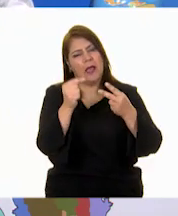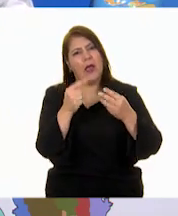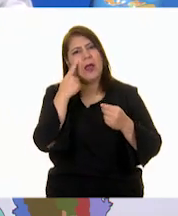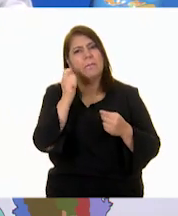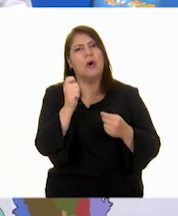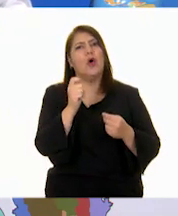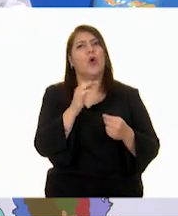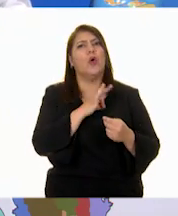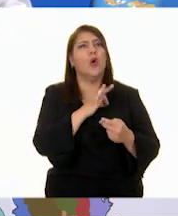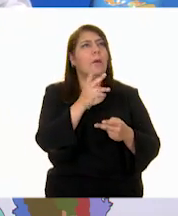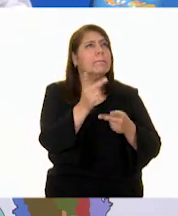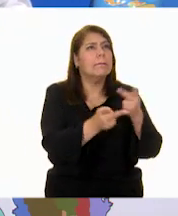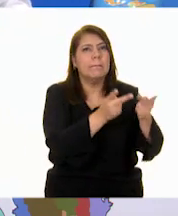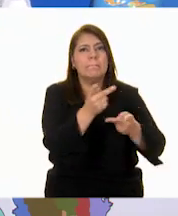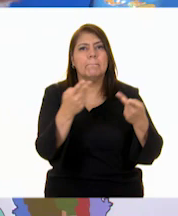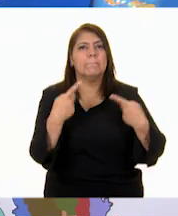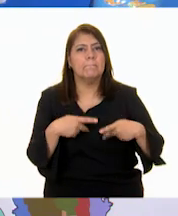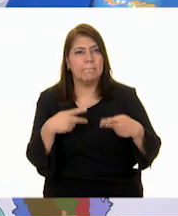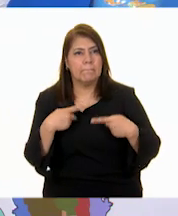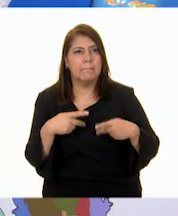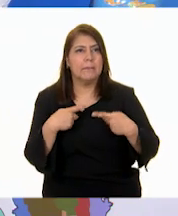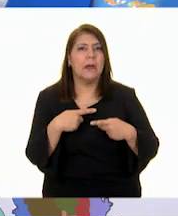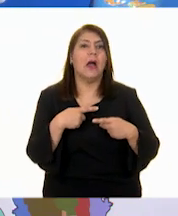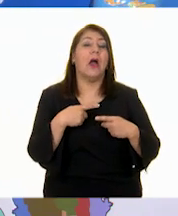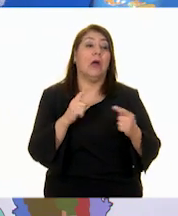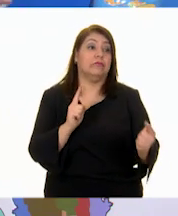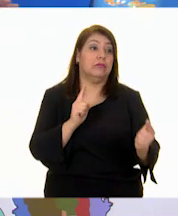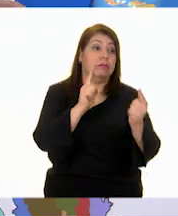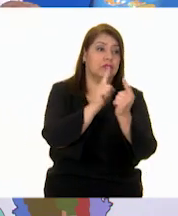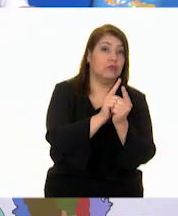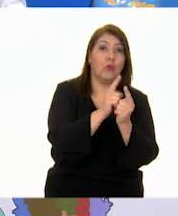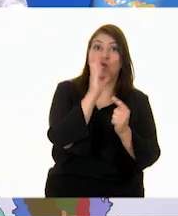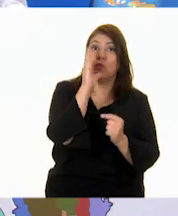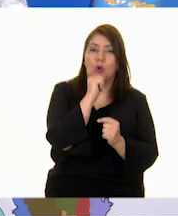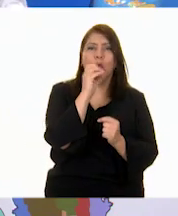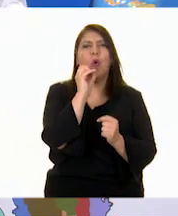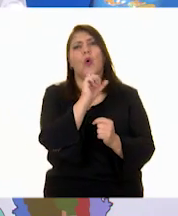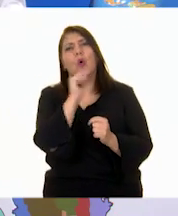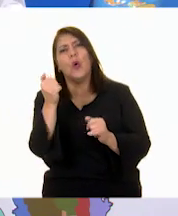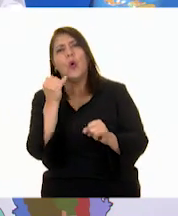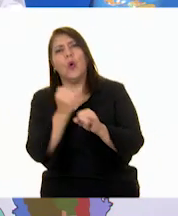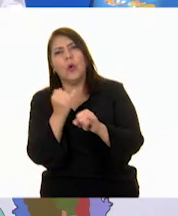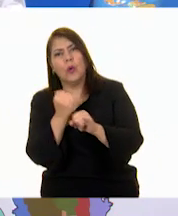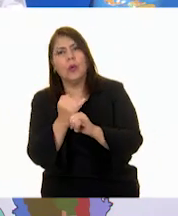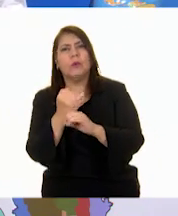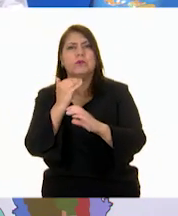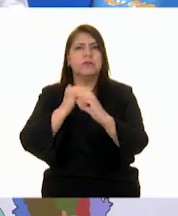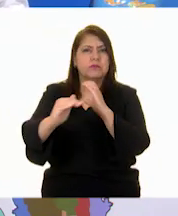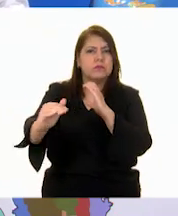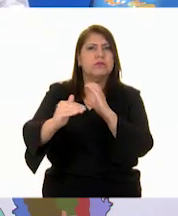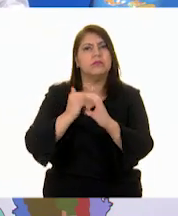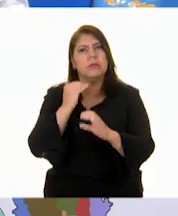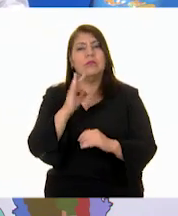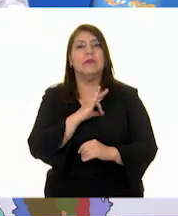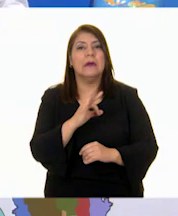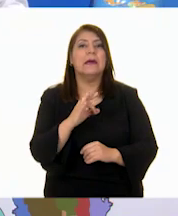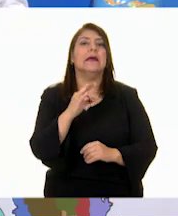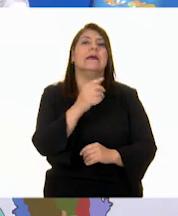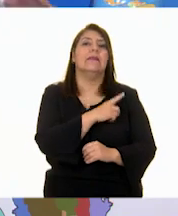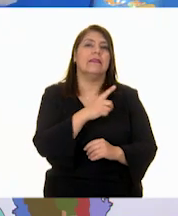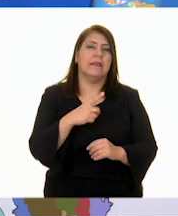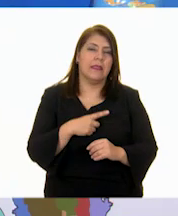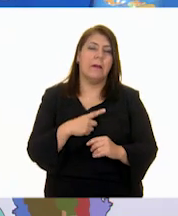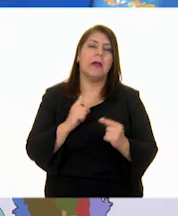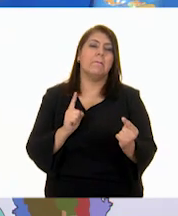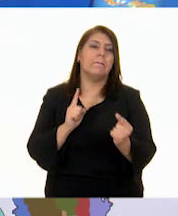encuesta, sin importar que la encuesta se aplique de forma presencial o por cualquier otro medio. Es importante que se presente de forma amable con